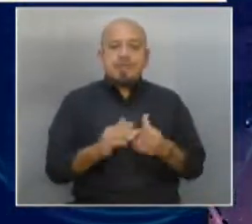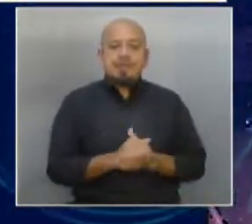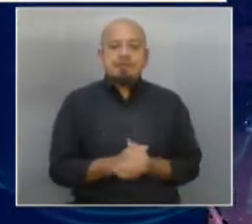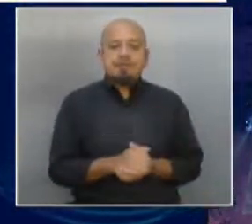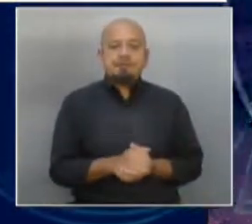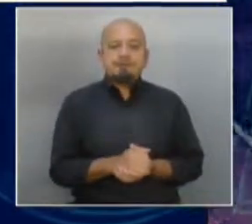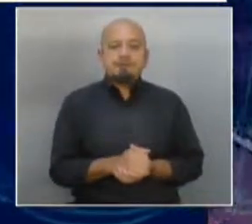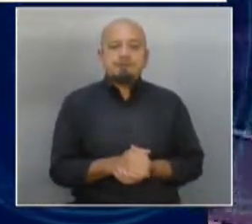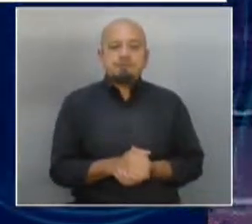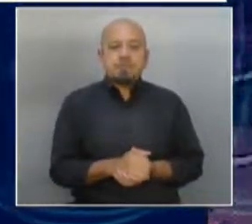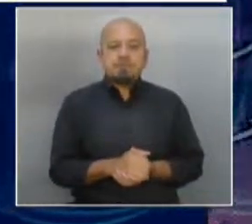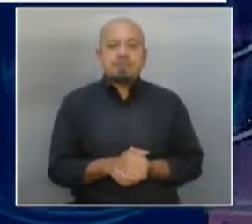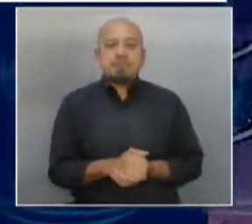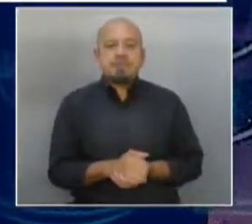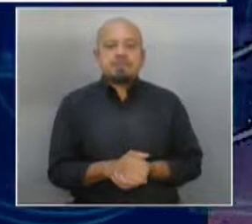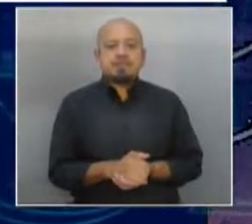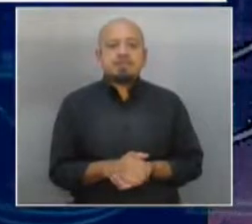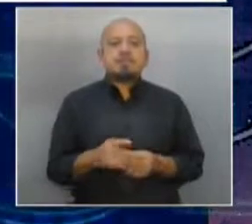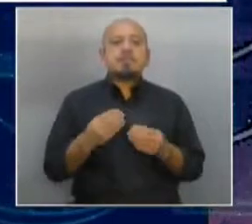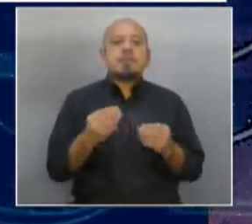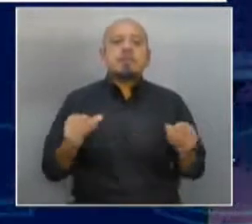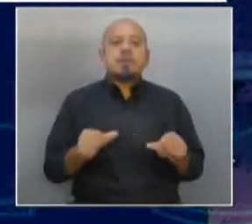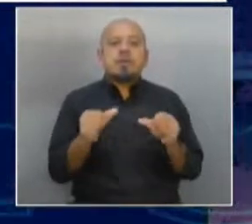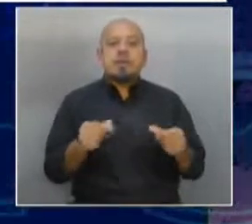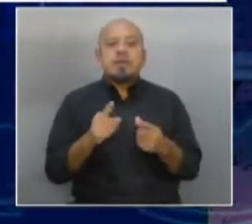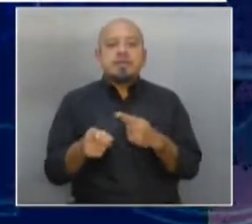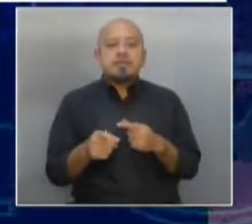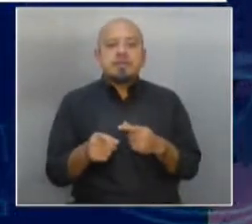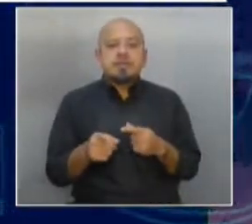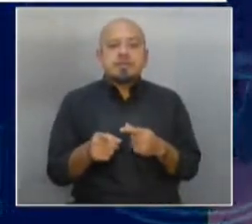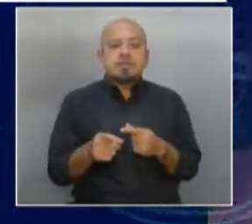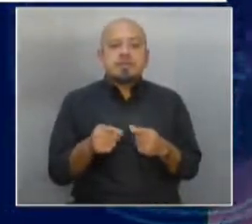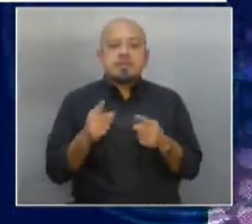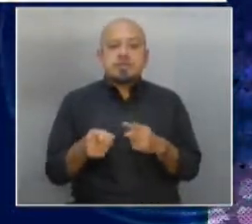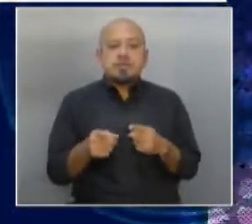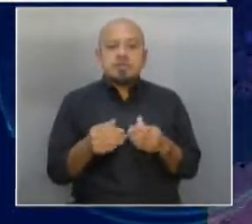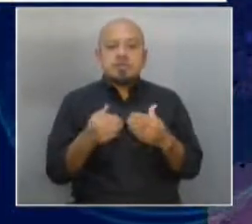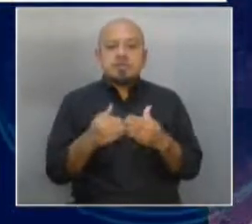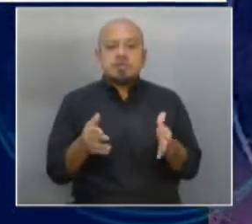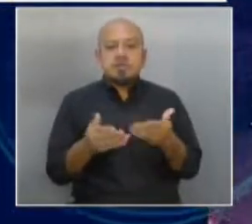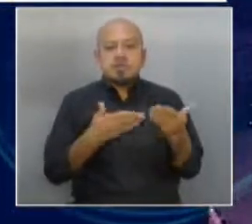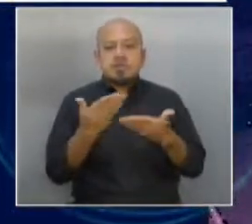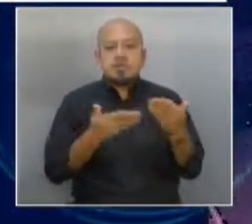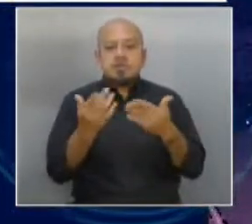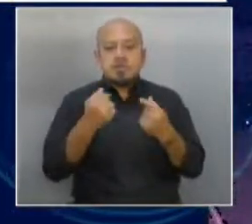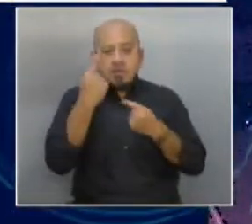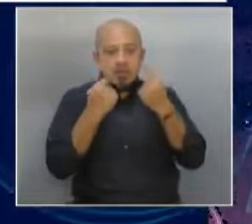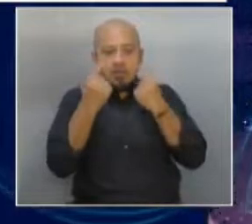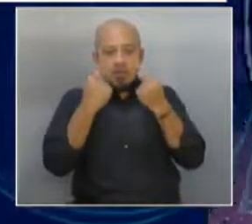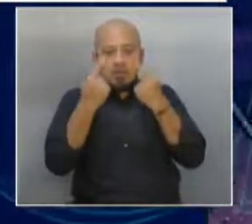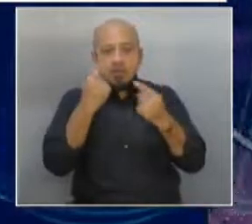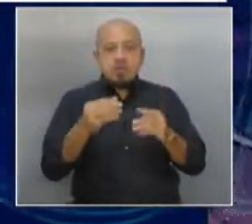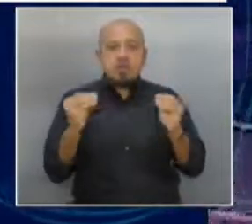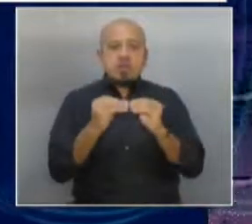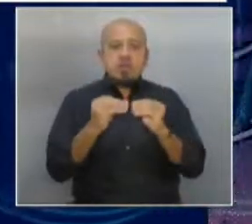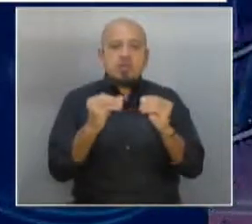cerrar, Vicente, ¿cómo fue hacer ese laburo? Y ahora me contabas que cuando escuchabas la retirada el otro día te ponías a llorar y un compañero te decía,